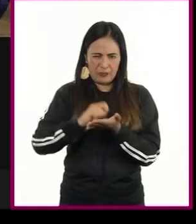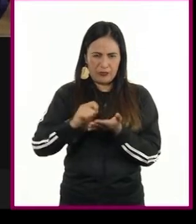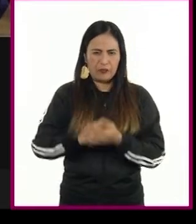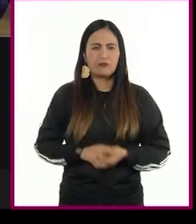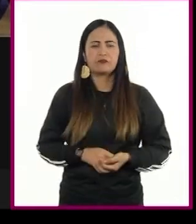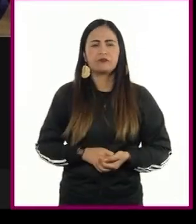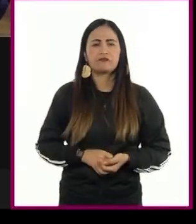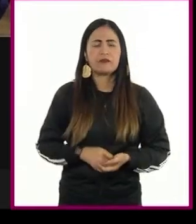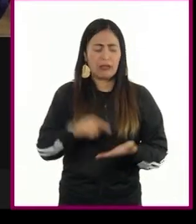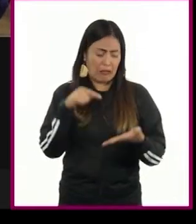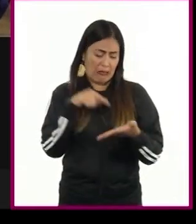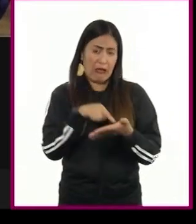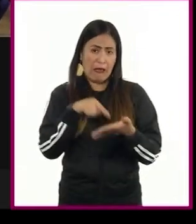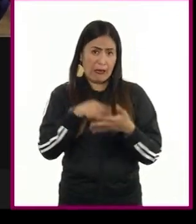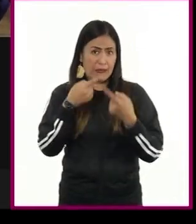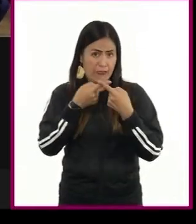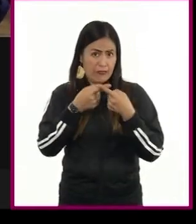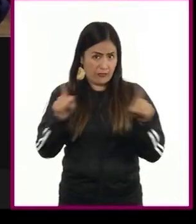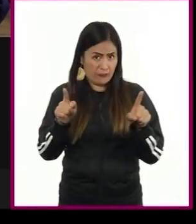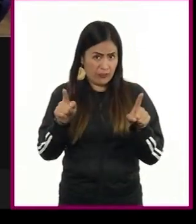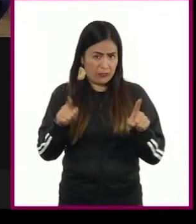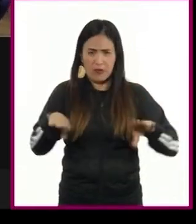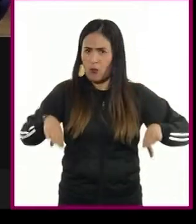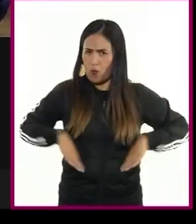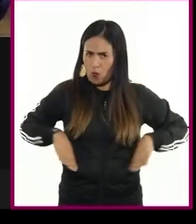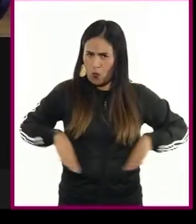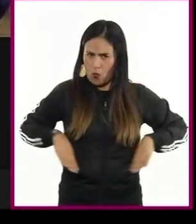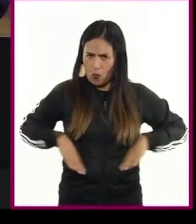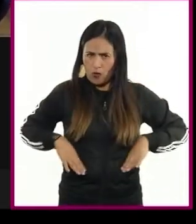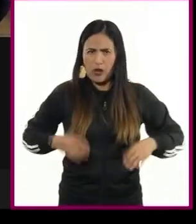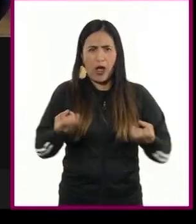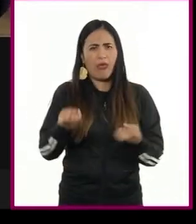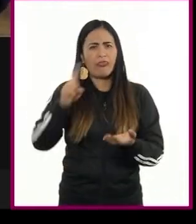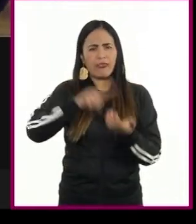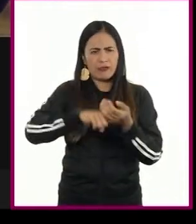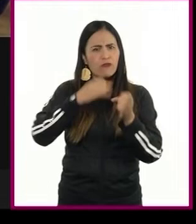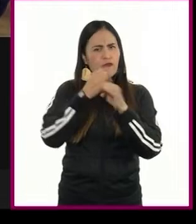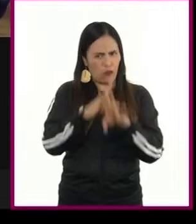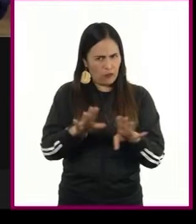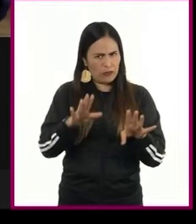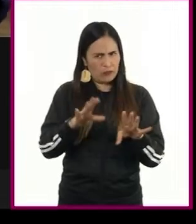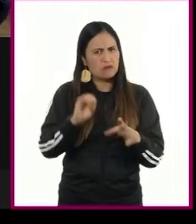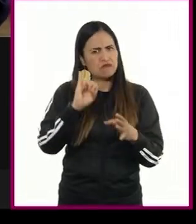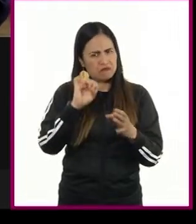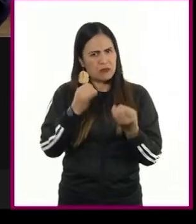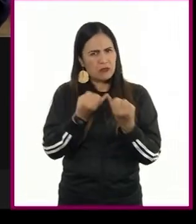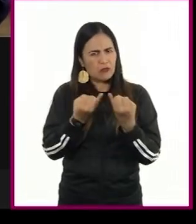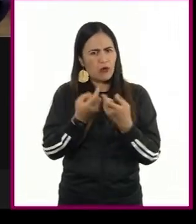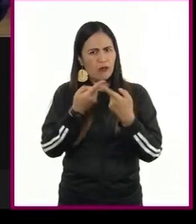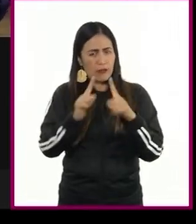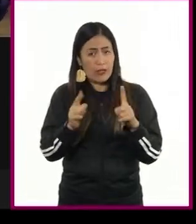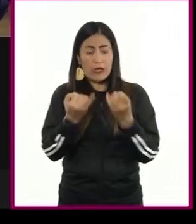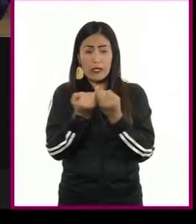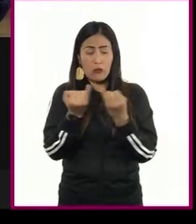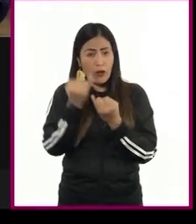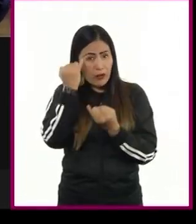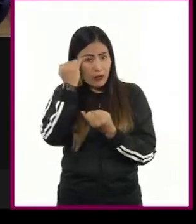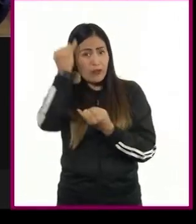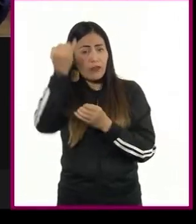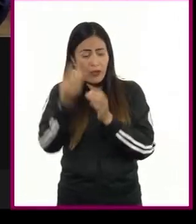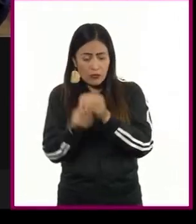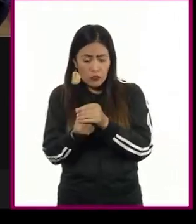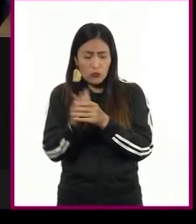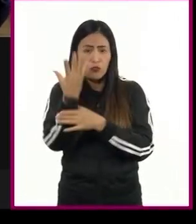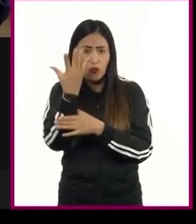además de ser diferente en cuanto a estilo y contenido, es la primera en presentar novedades importantes en